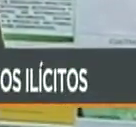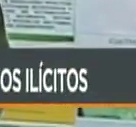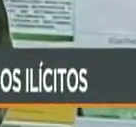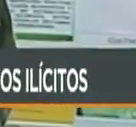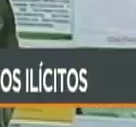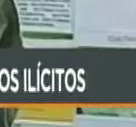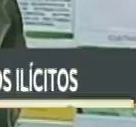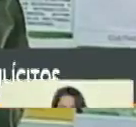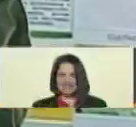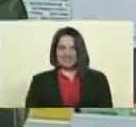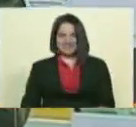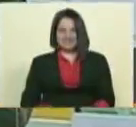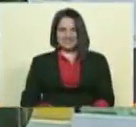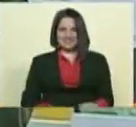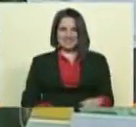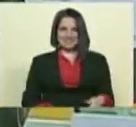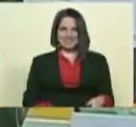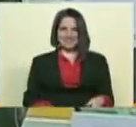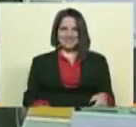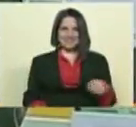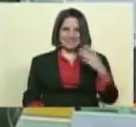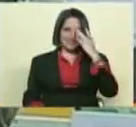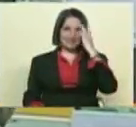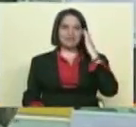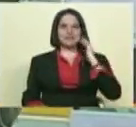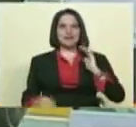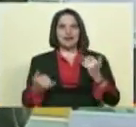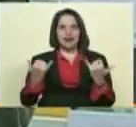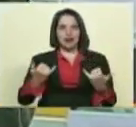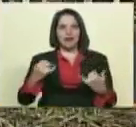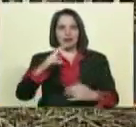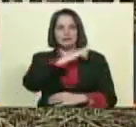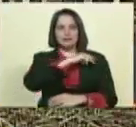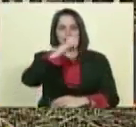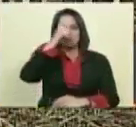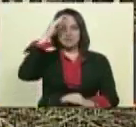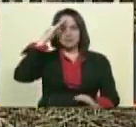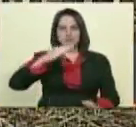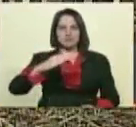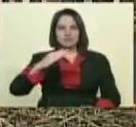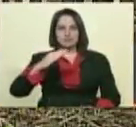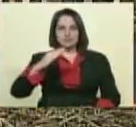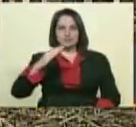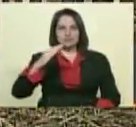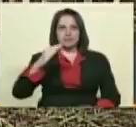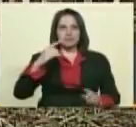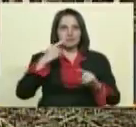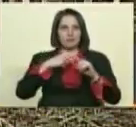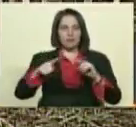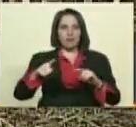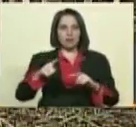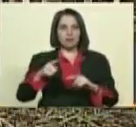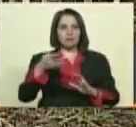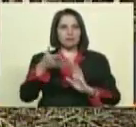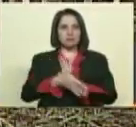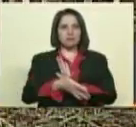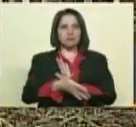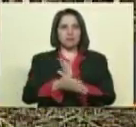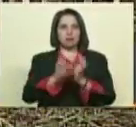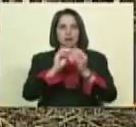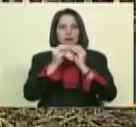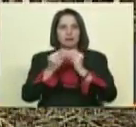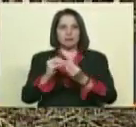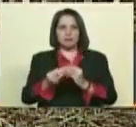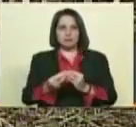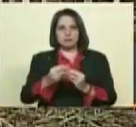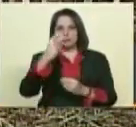del comandante estratégico operacional, de mi almirante Emilio Ceballos Ichazo, se lleva a cabo la operación